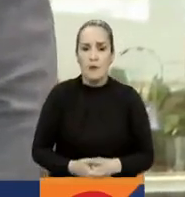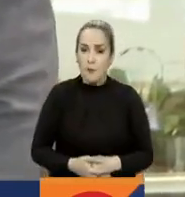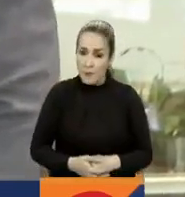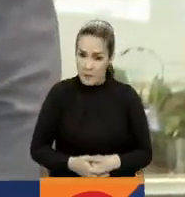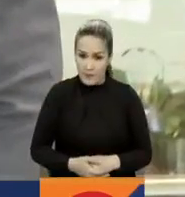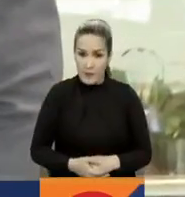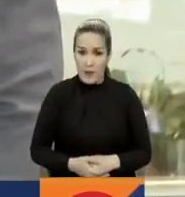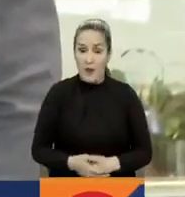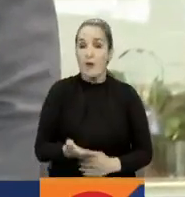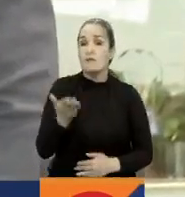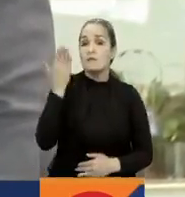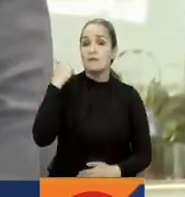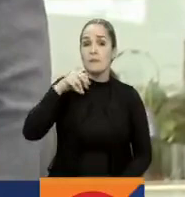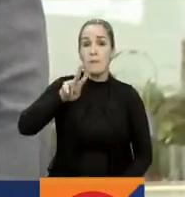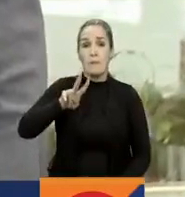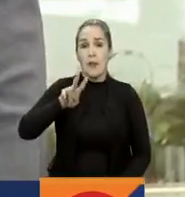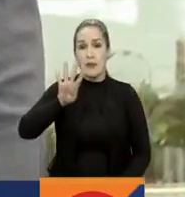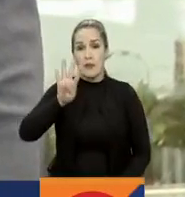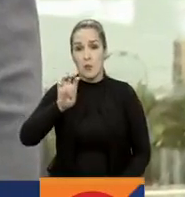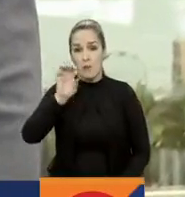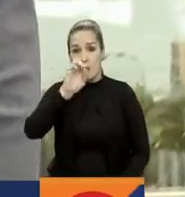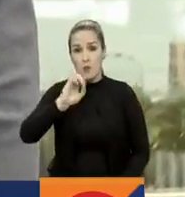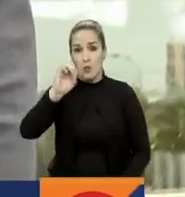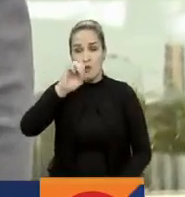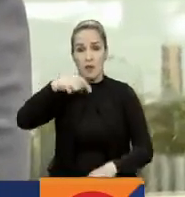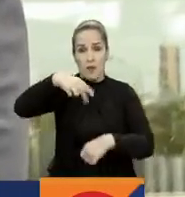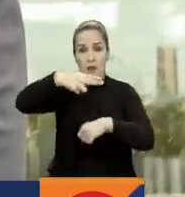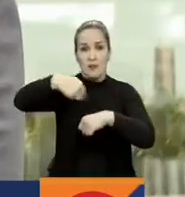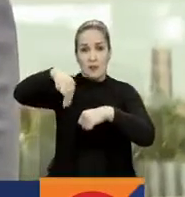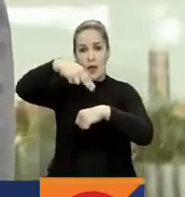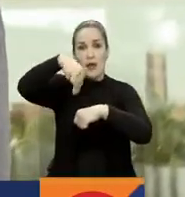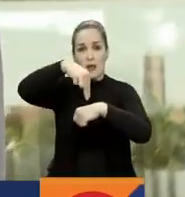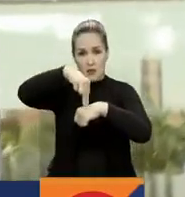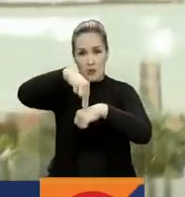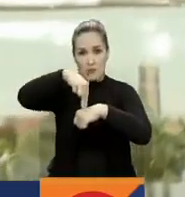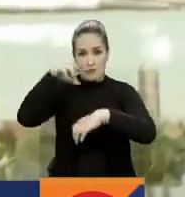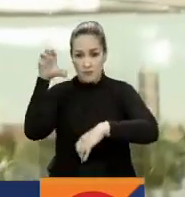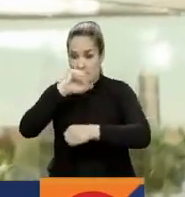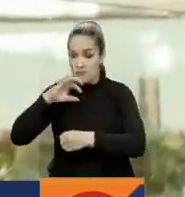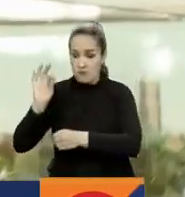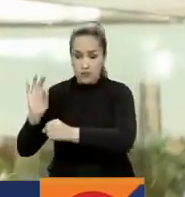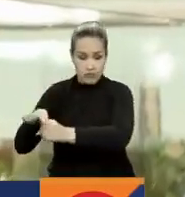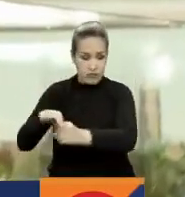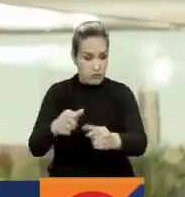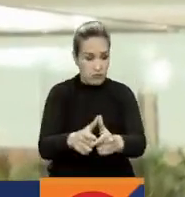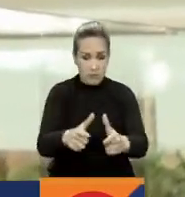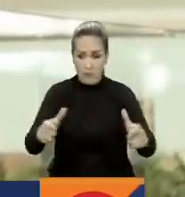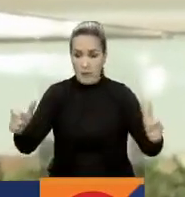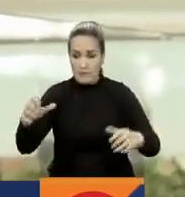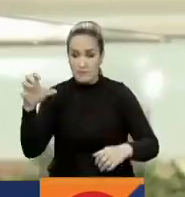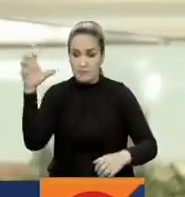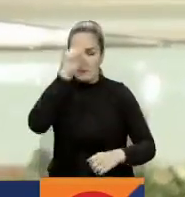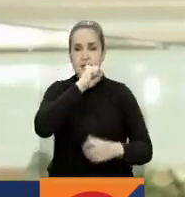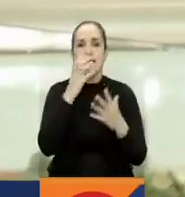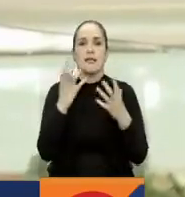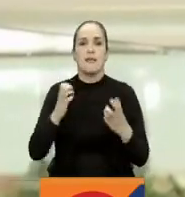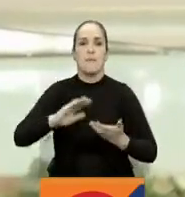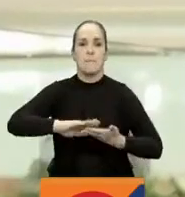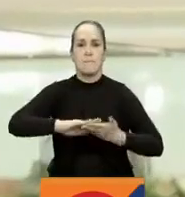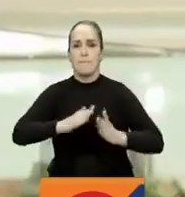las elecciones del 29 de octubre en Nariño se han dado alrededor de dos grandes temas: la paz